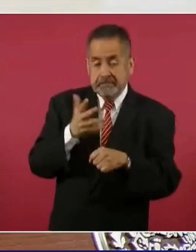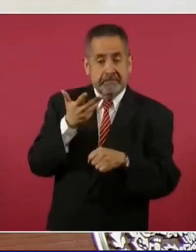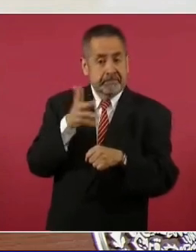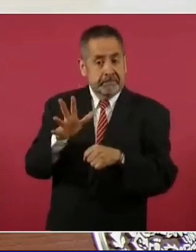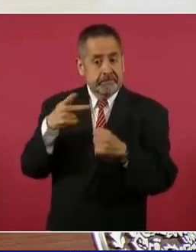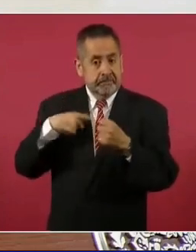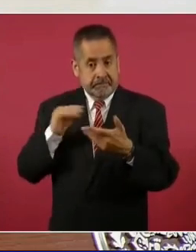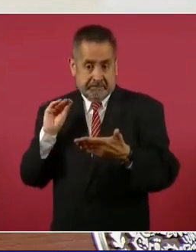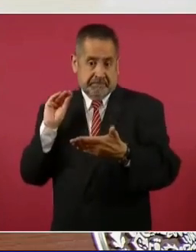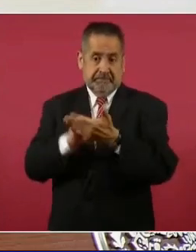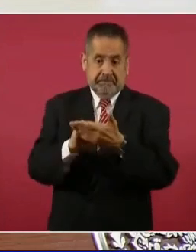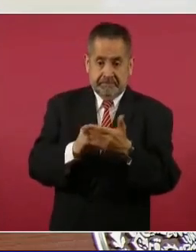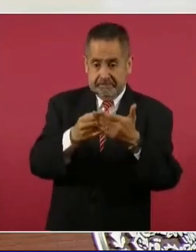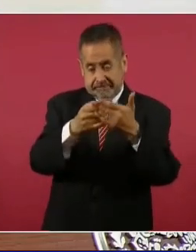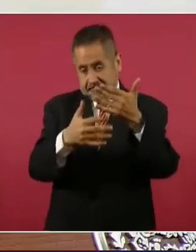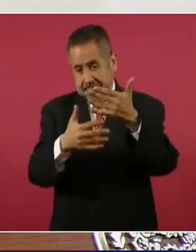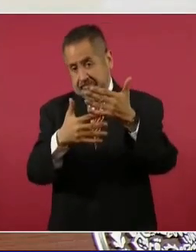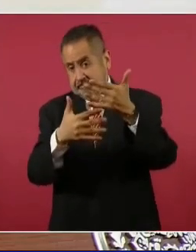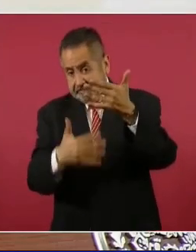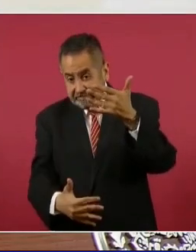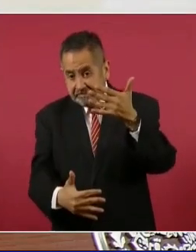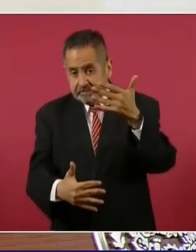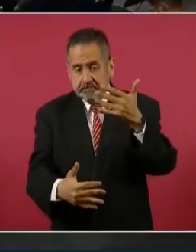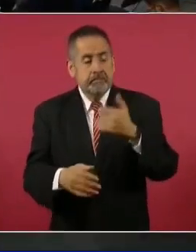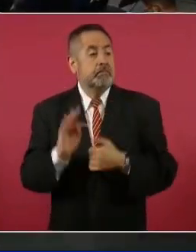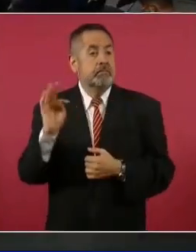10, lo mismo.